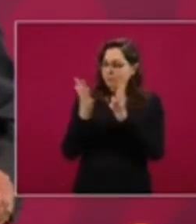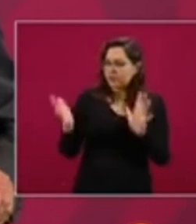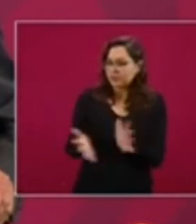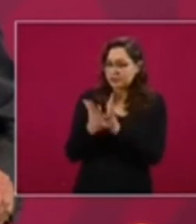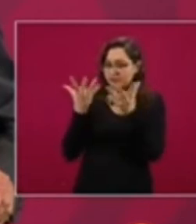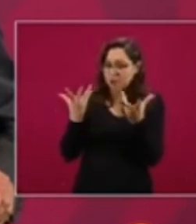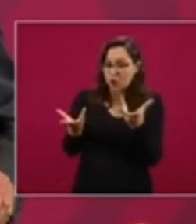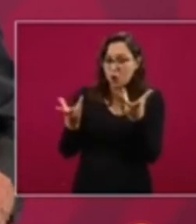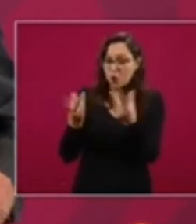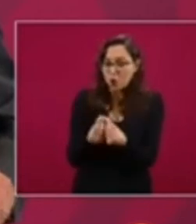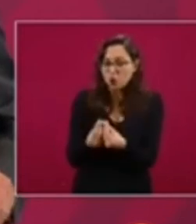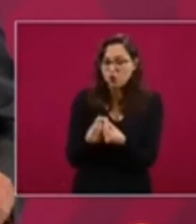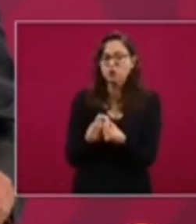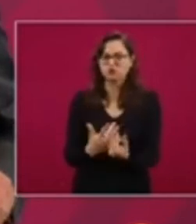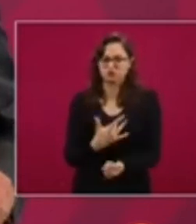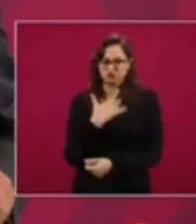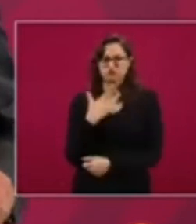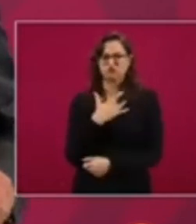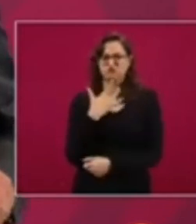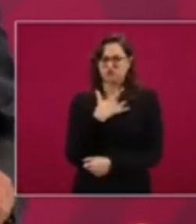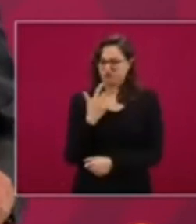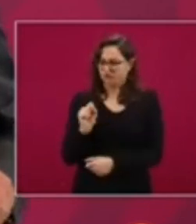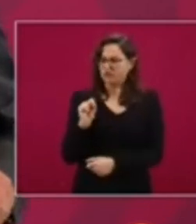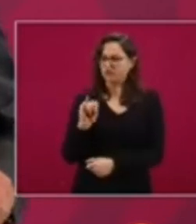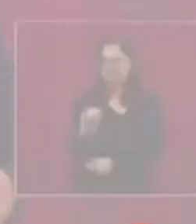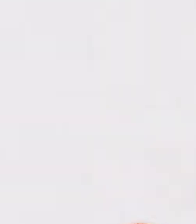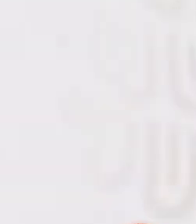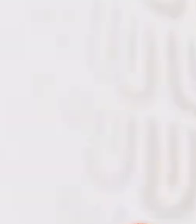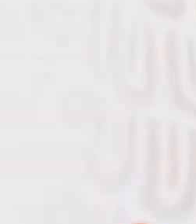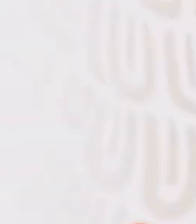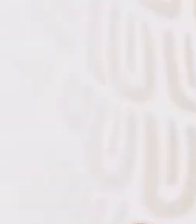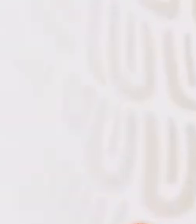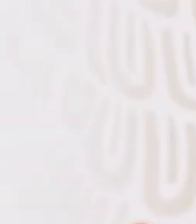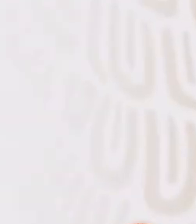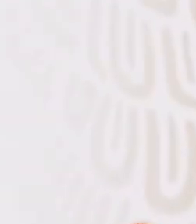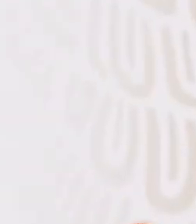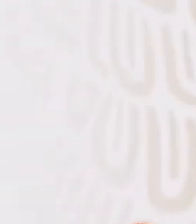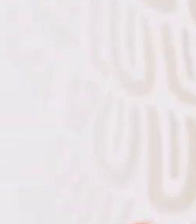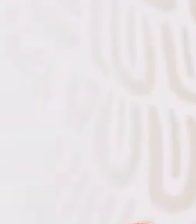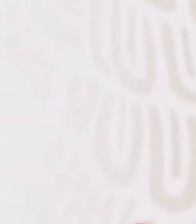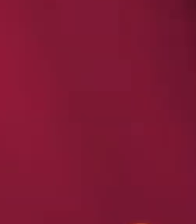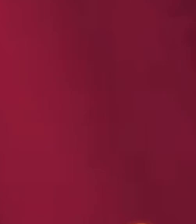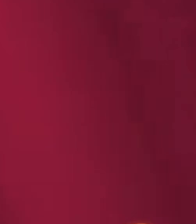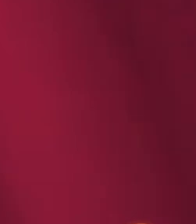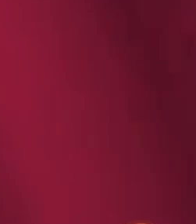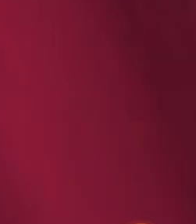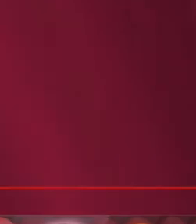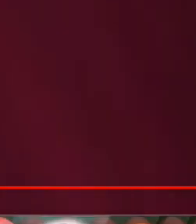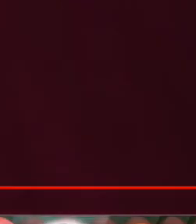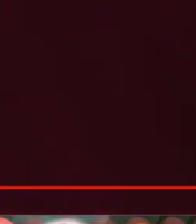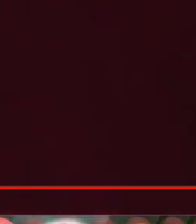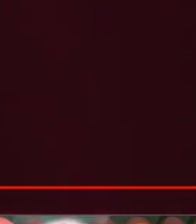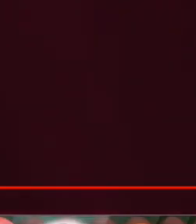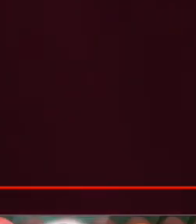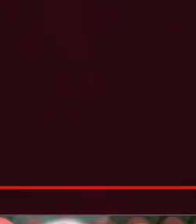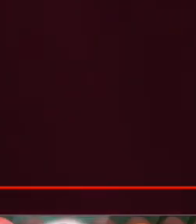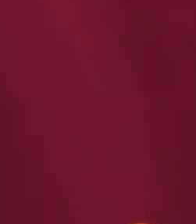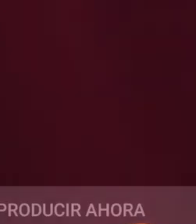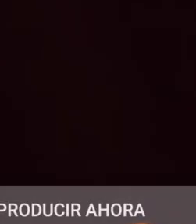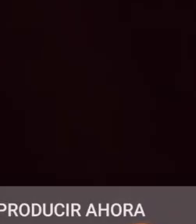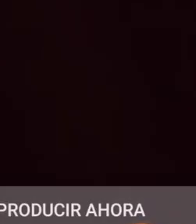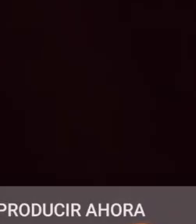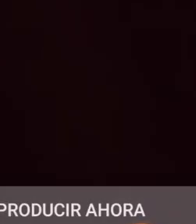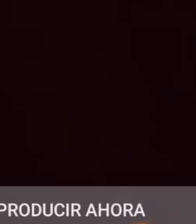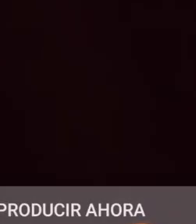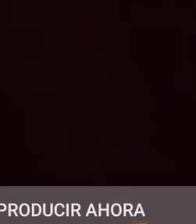que estamos convencidos son en beneficio de México quédate en casa gobierno de México y